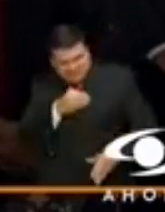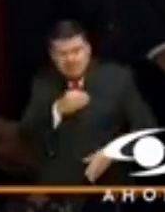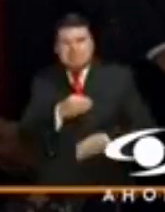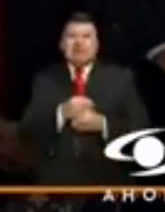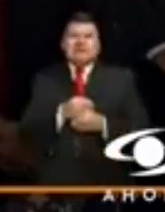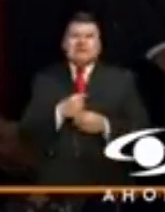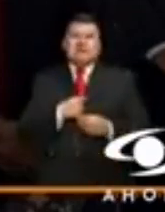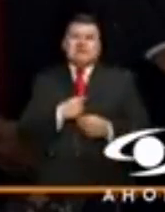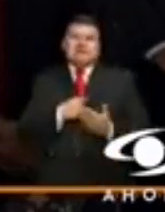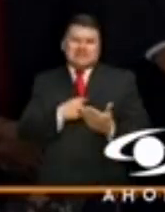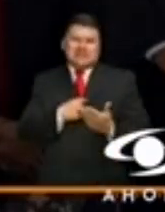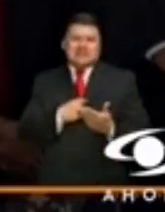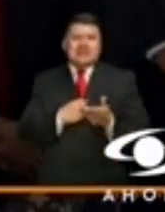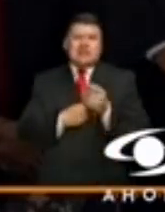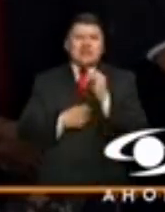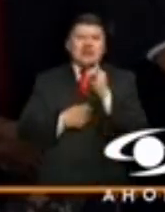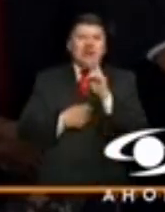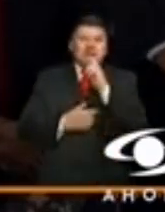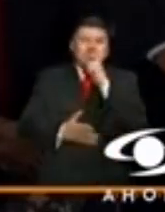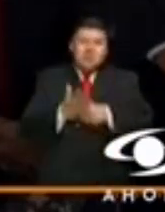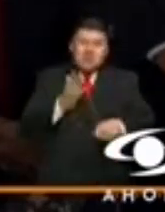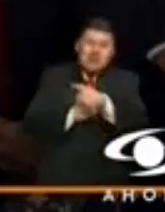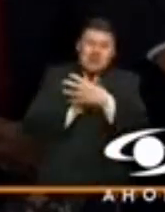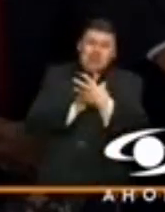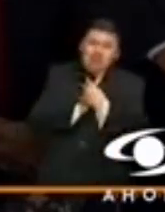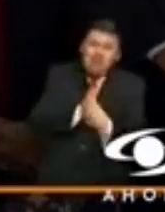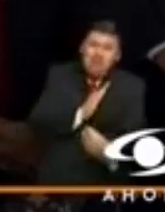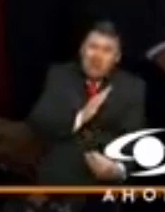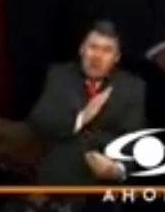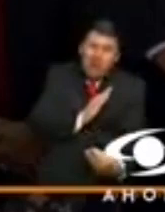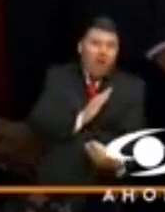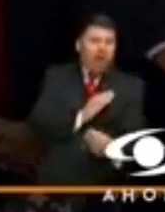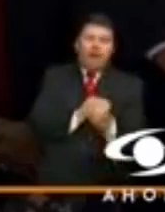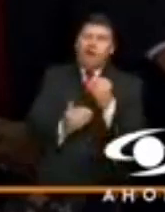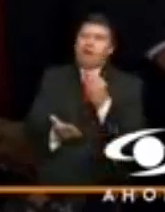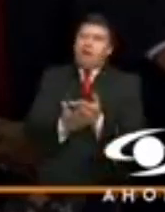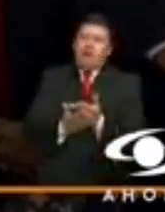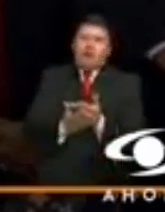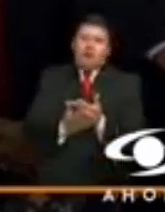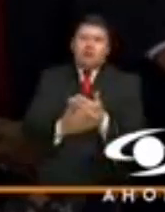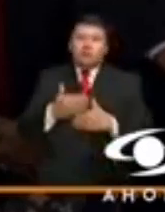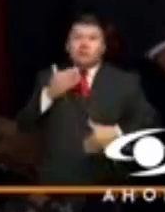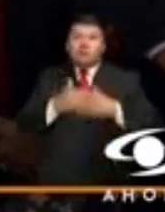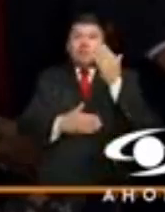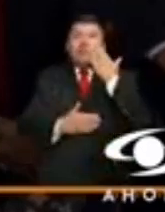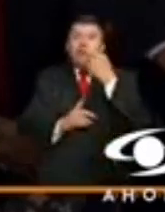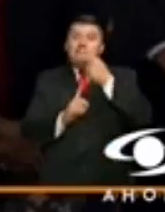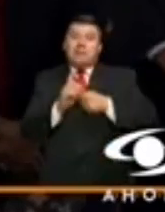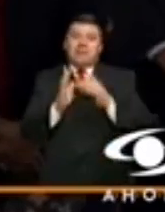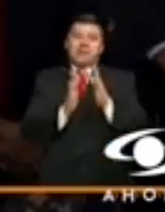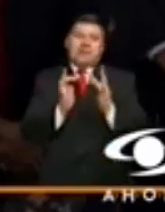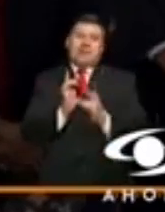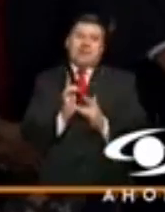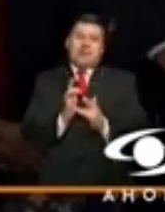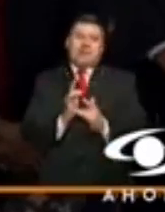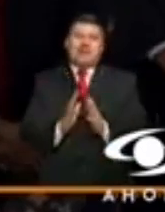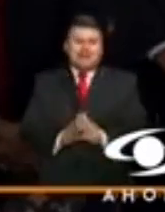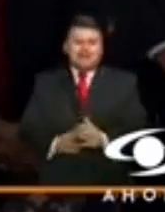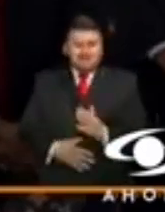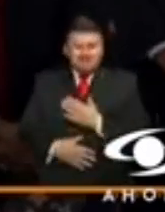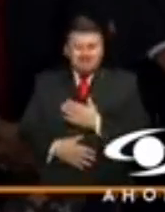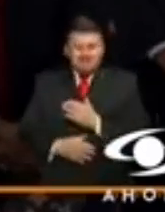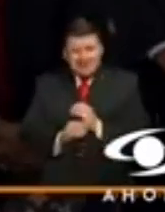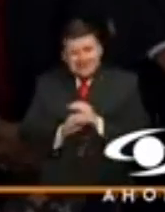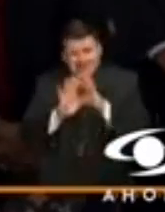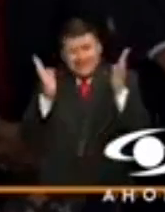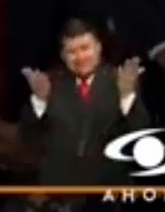Implementaremos además la devolución del IVA para los más vulnerables en nuestra sociedad a partir del mes de abril. Por